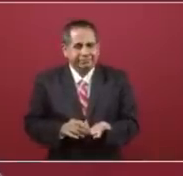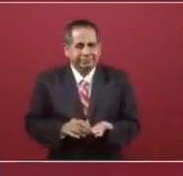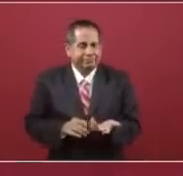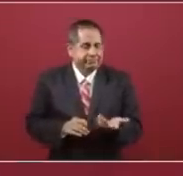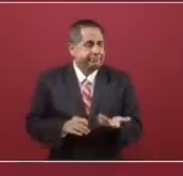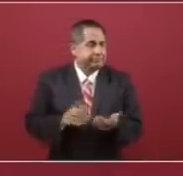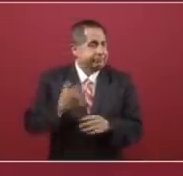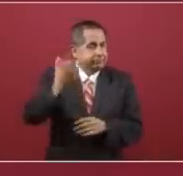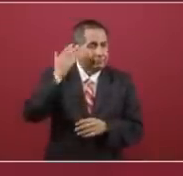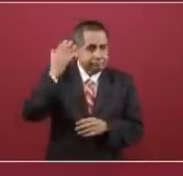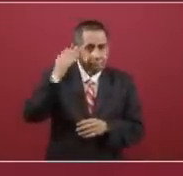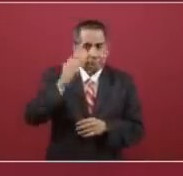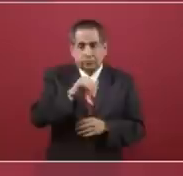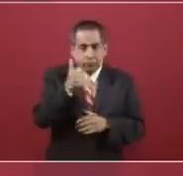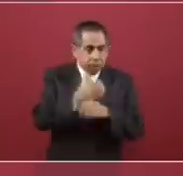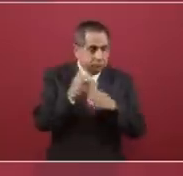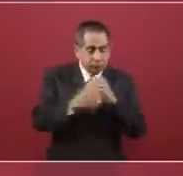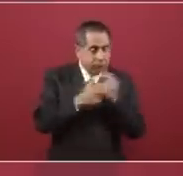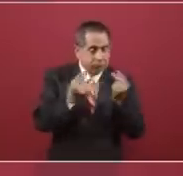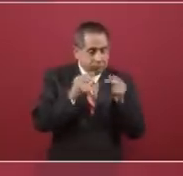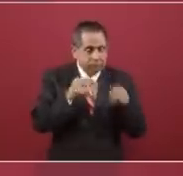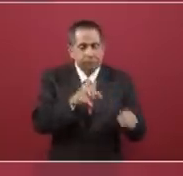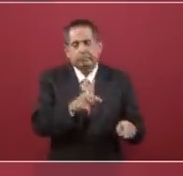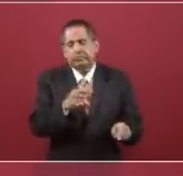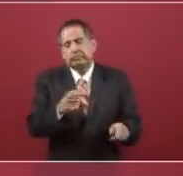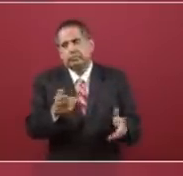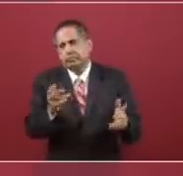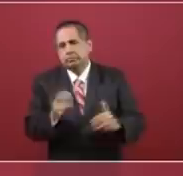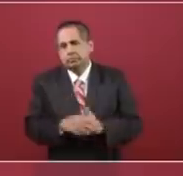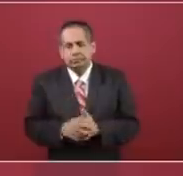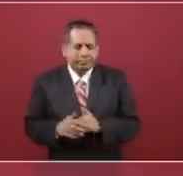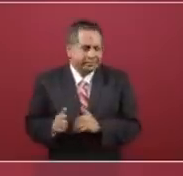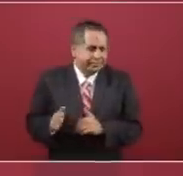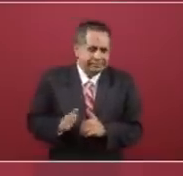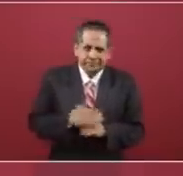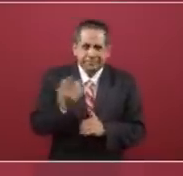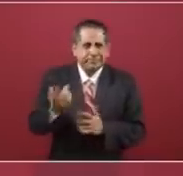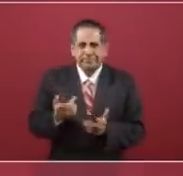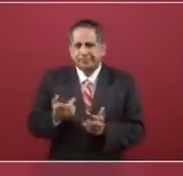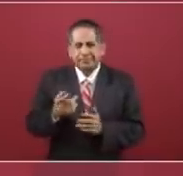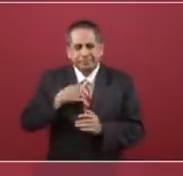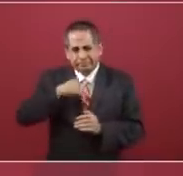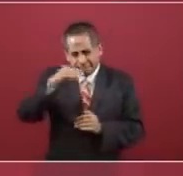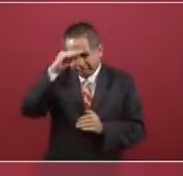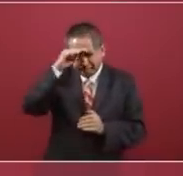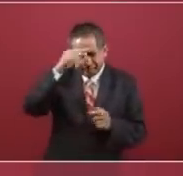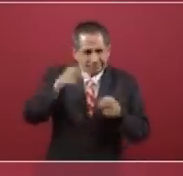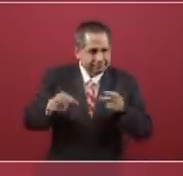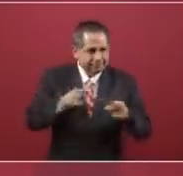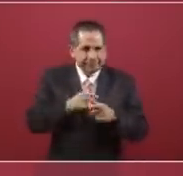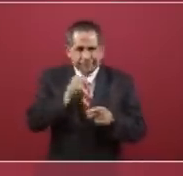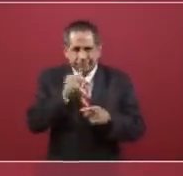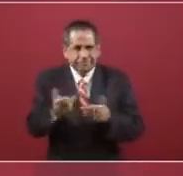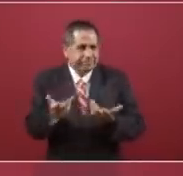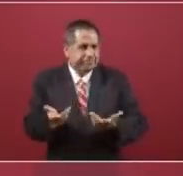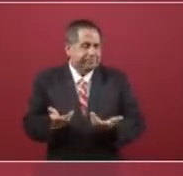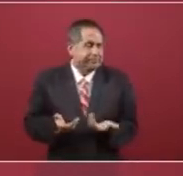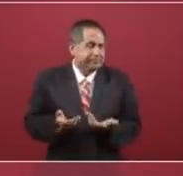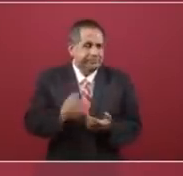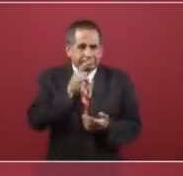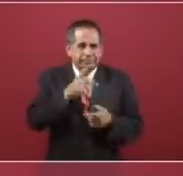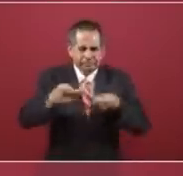Cuando habían otras necesidades, pero ¿por qué no se planeaba? ¿Por qué no se eh